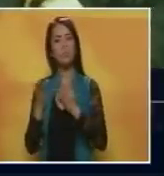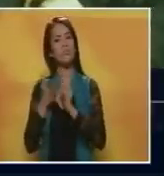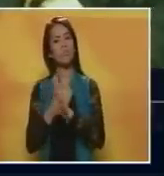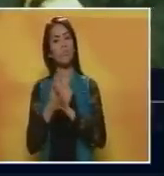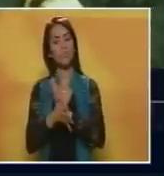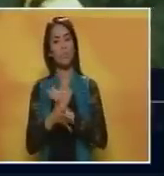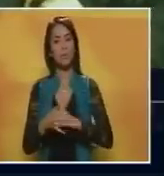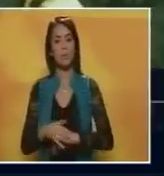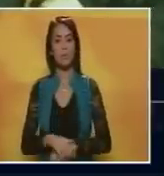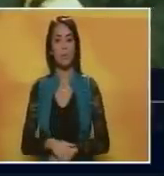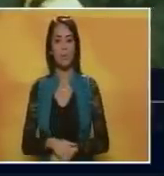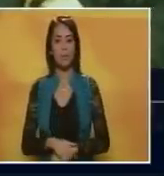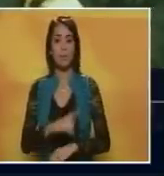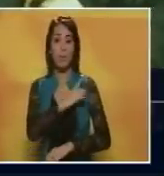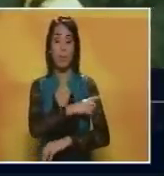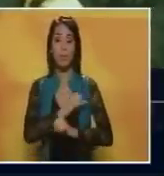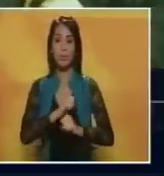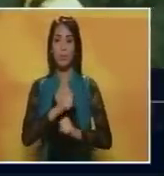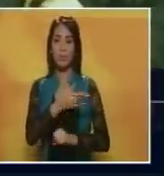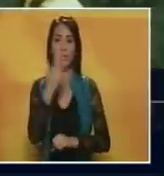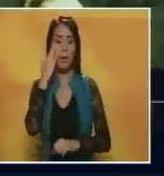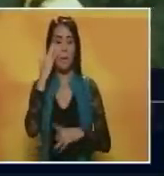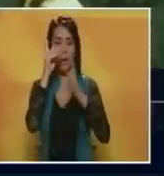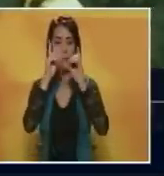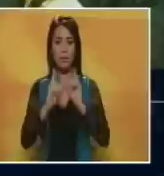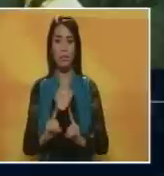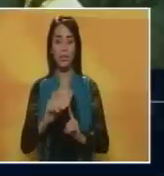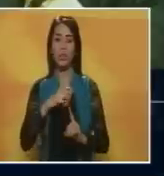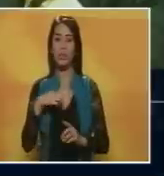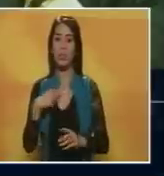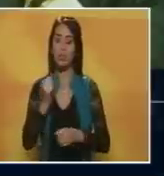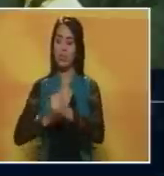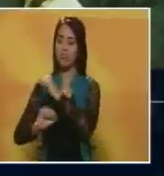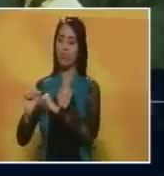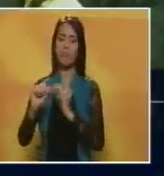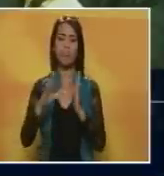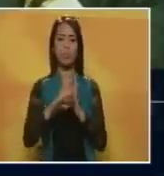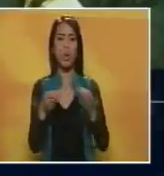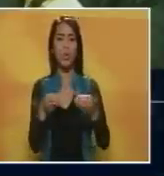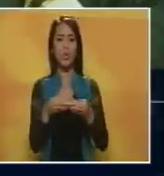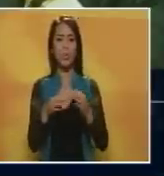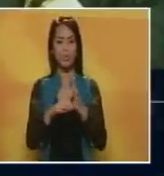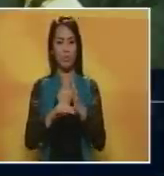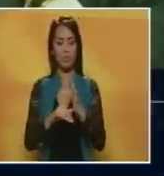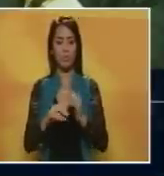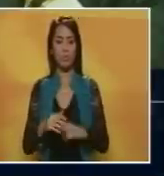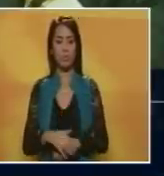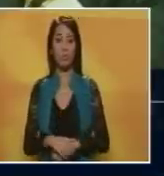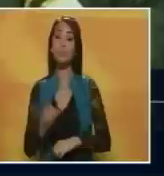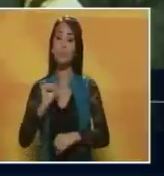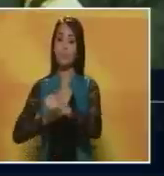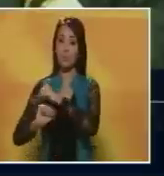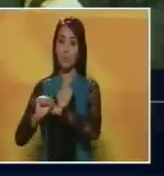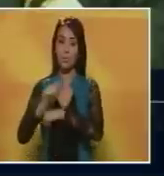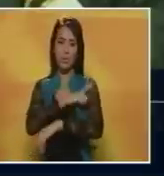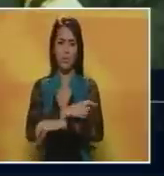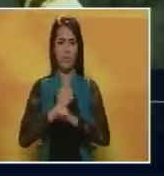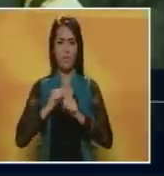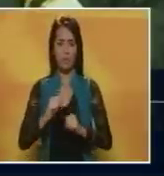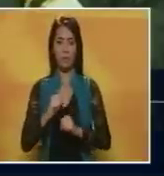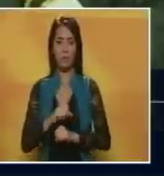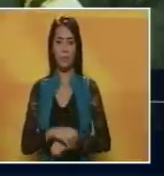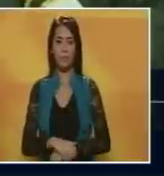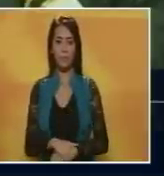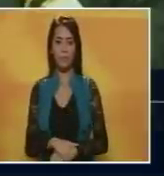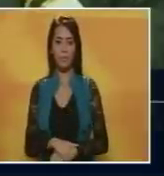entrarle con mayor fuerza sabes que la decisión no es tras combatir las mafias y las vamos a combatir con mayor fuerza con